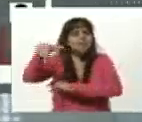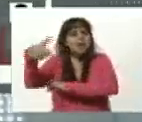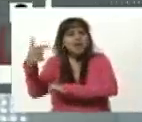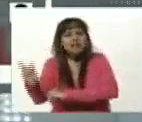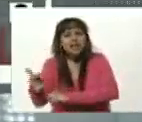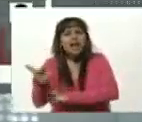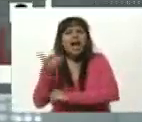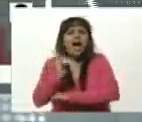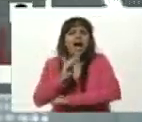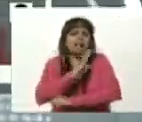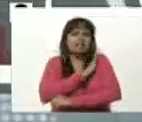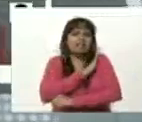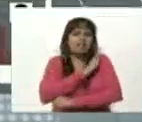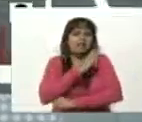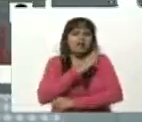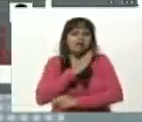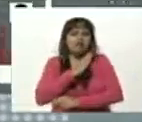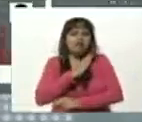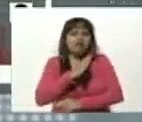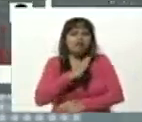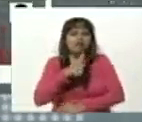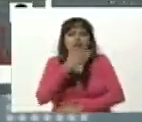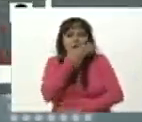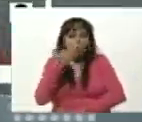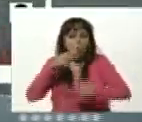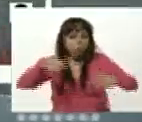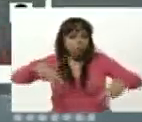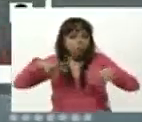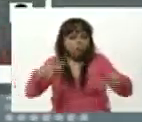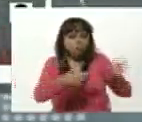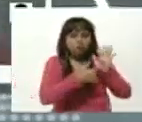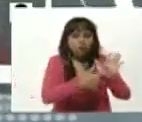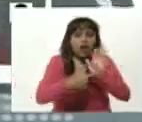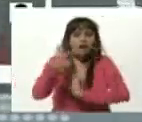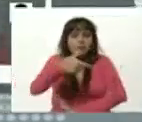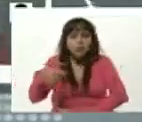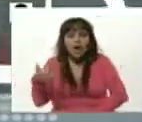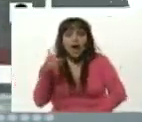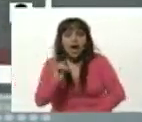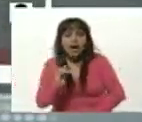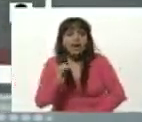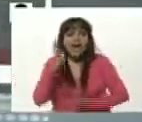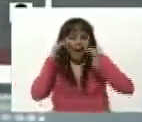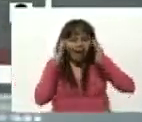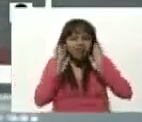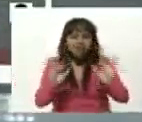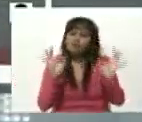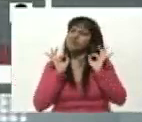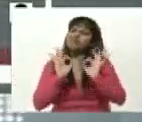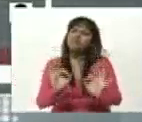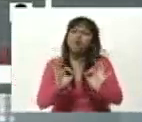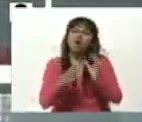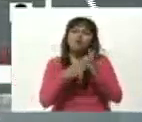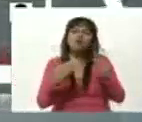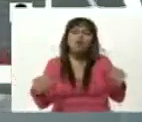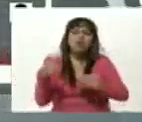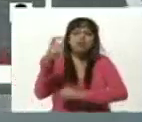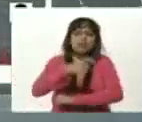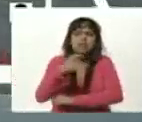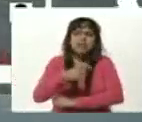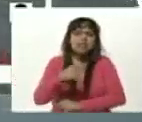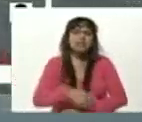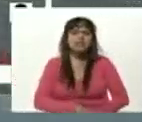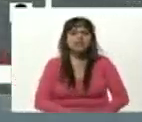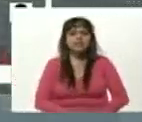eso va a tener un nuevo rostro y toda la gente va a estar atendida con todas las